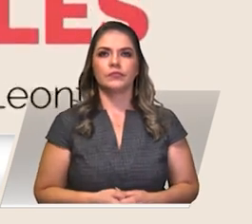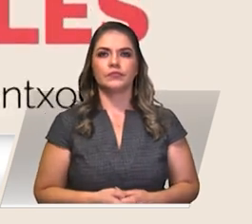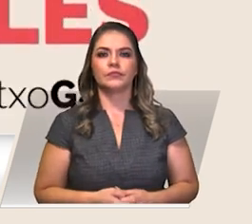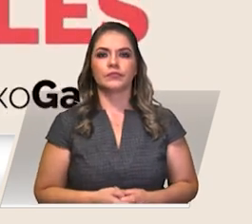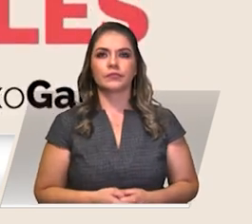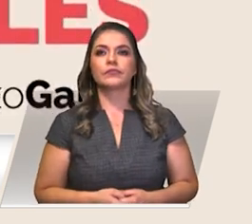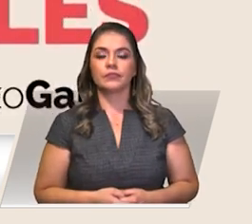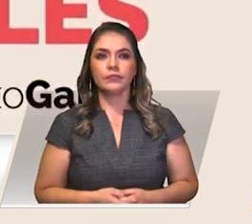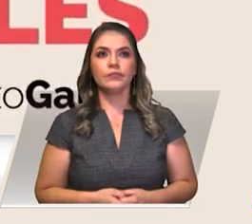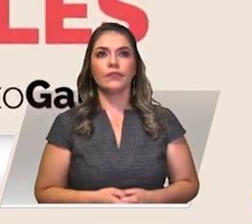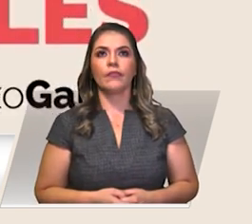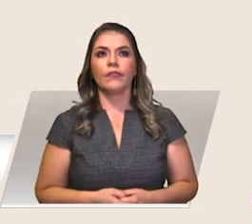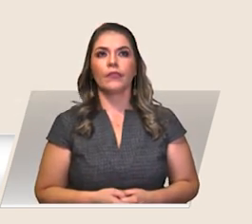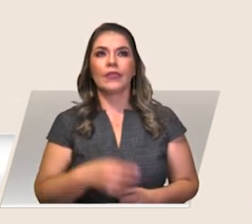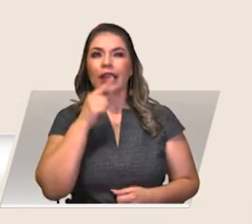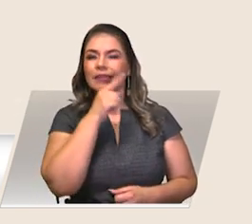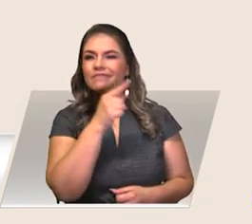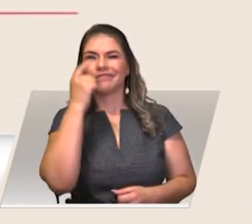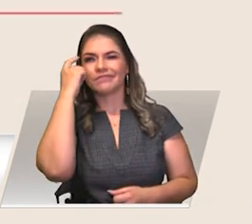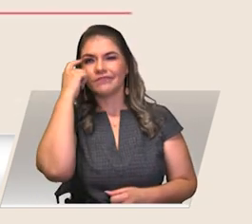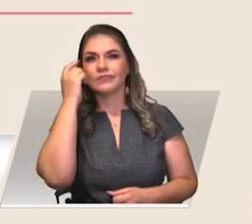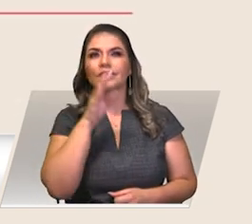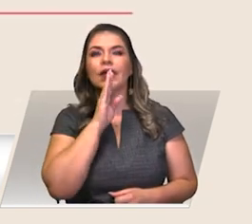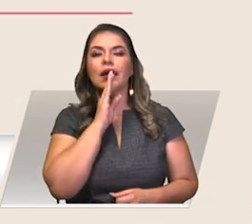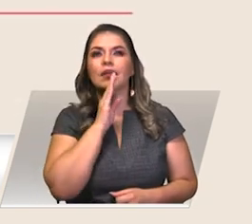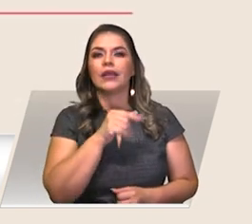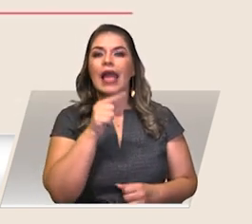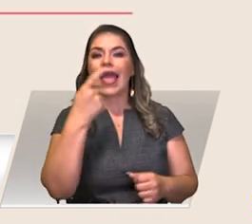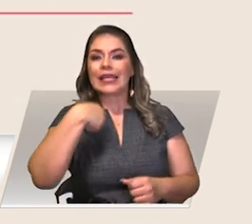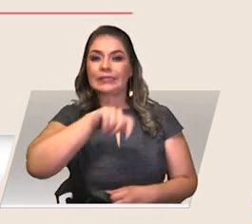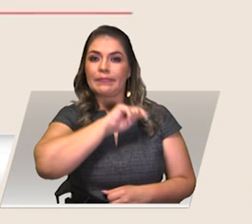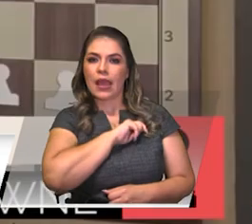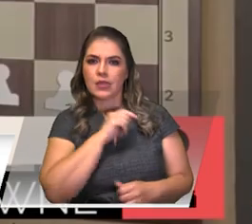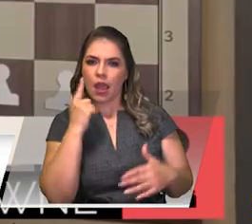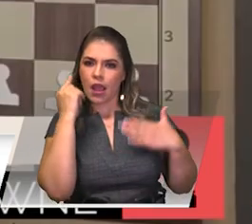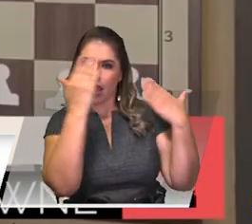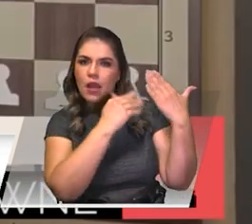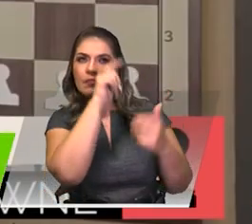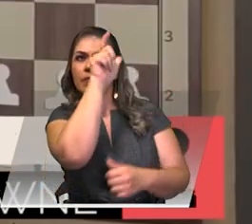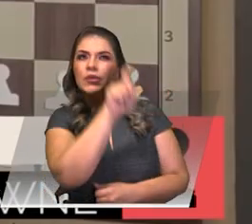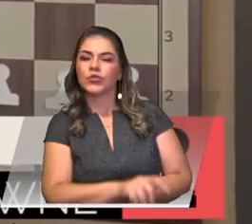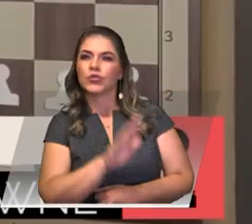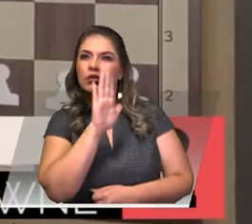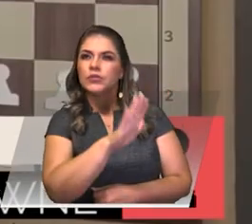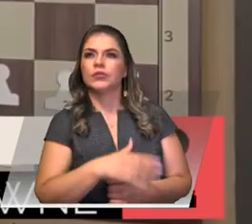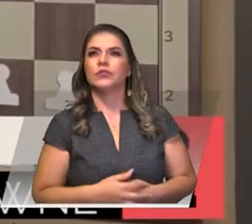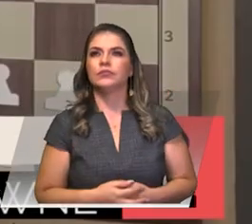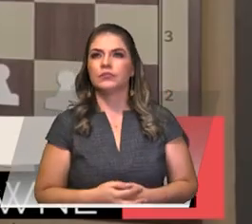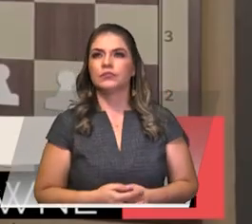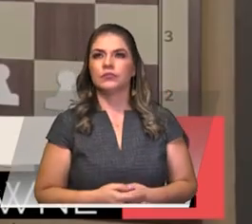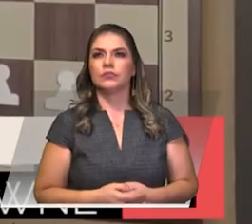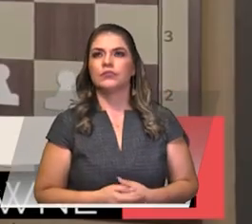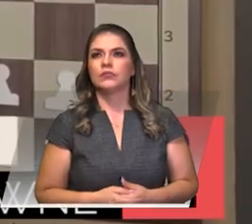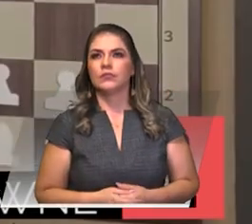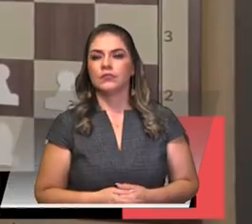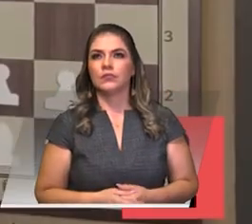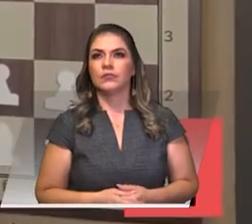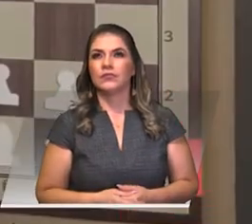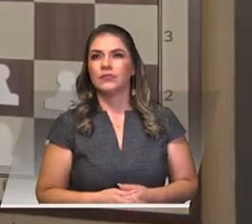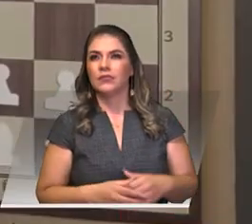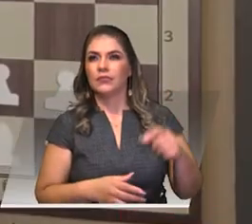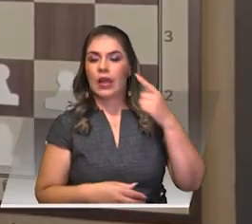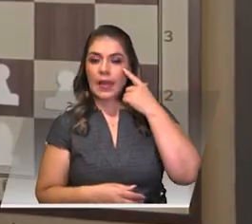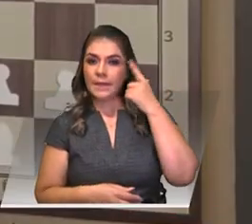Incluso, esta fue recreada y analizada por el diario El País de España. Gildardo empieza la partida con el peón de rey,